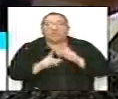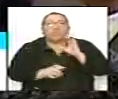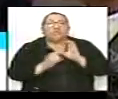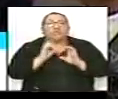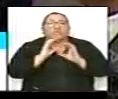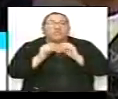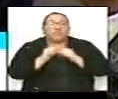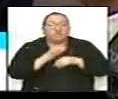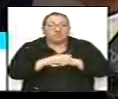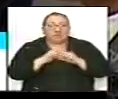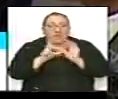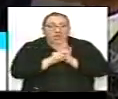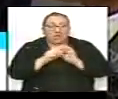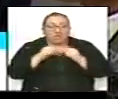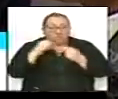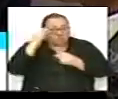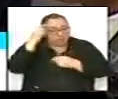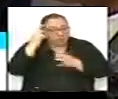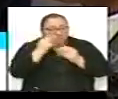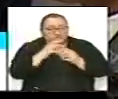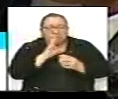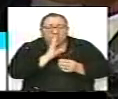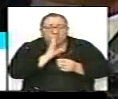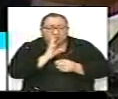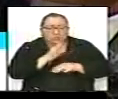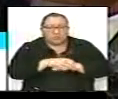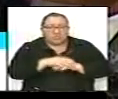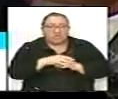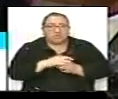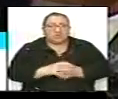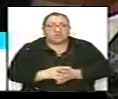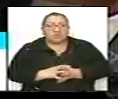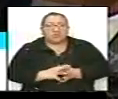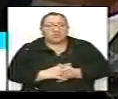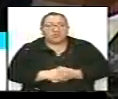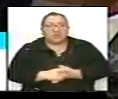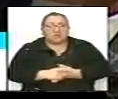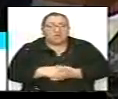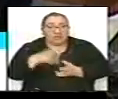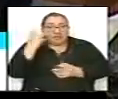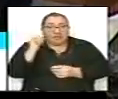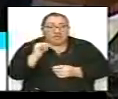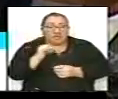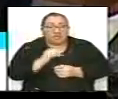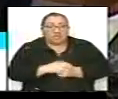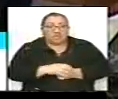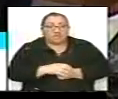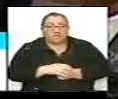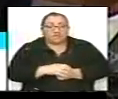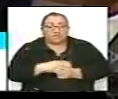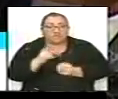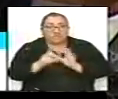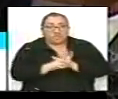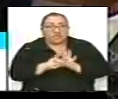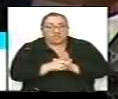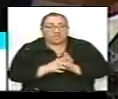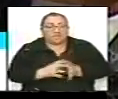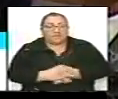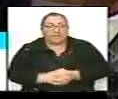de partidos políticos, muchos sosteníamos la tesis de que una ley